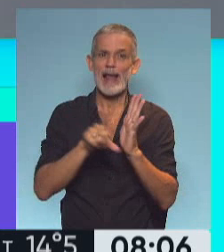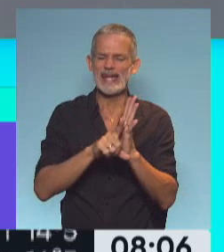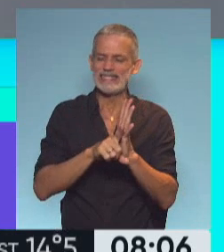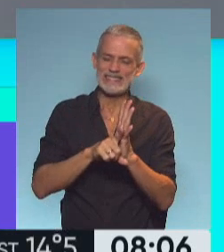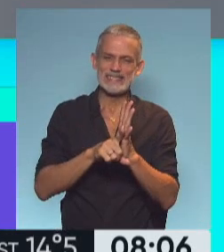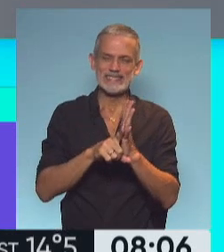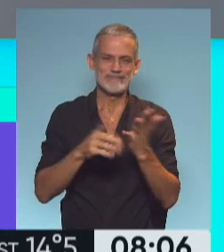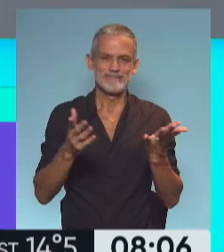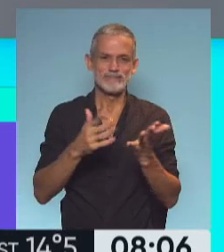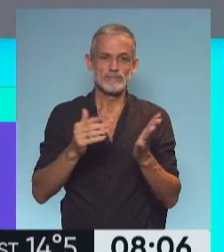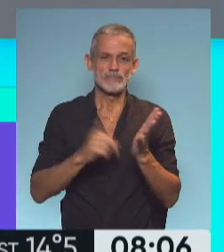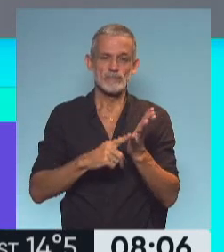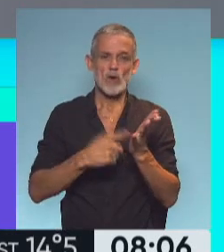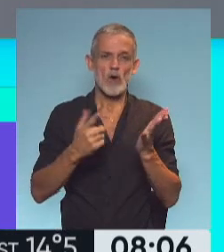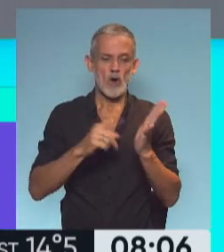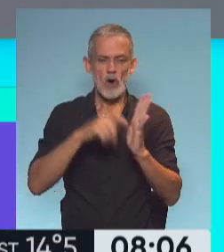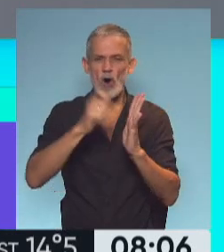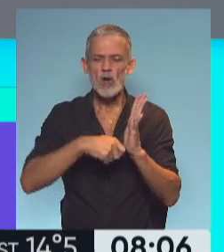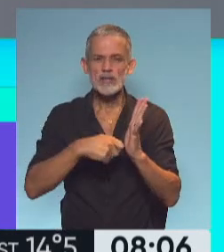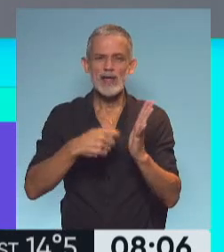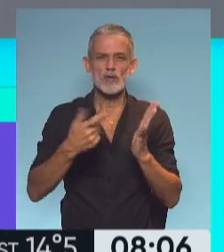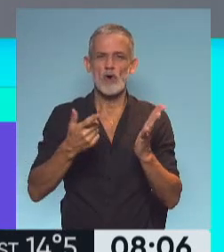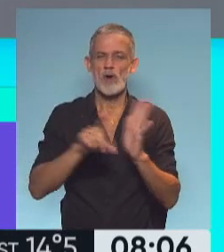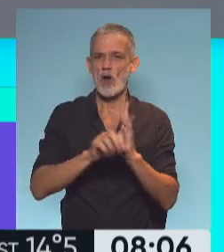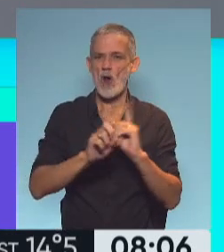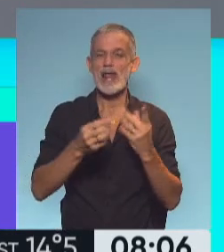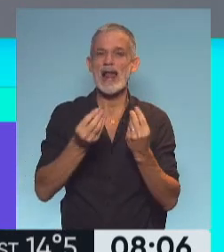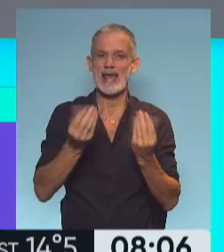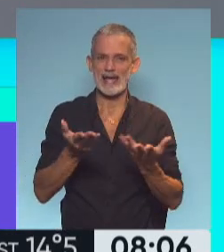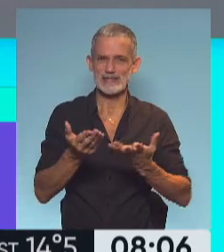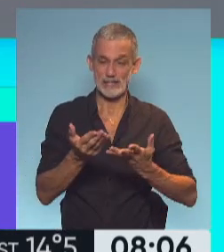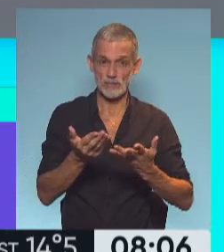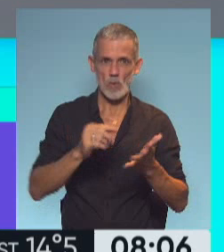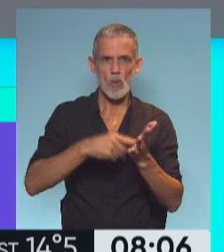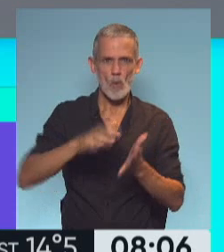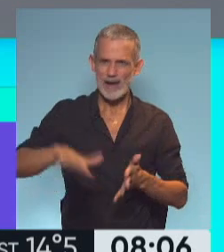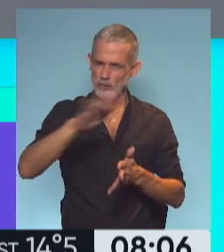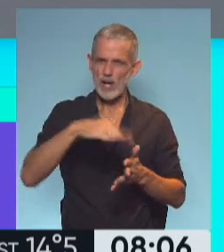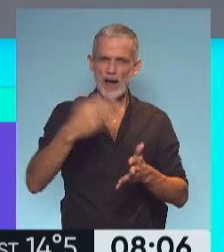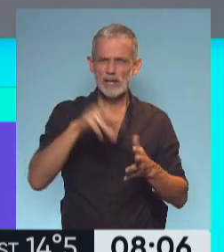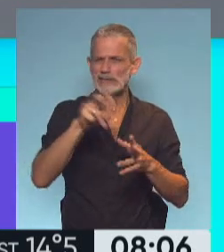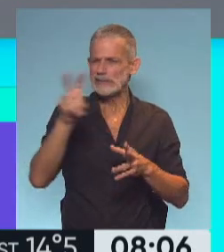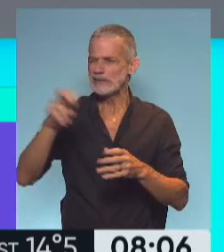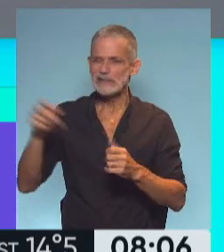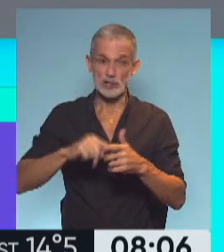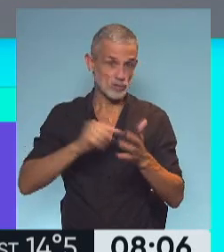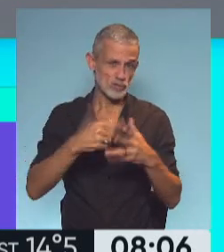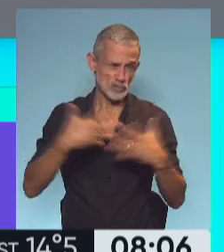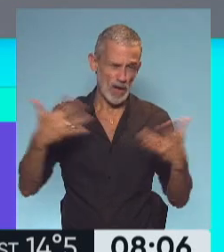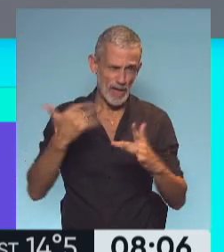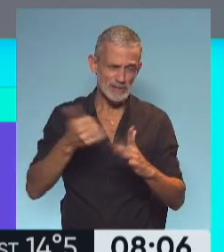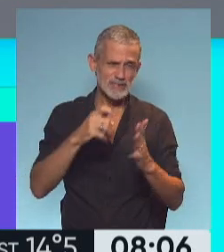que te ampare si vos tenés un contrato informal. Claro, la ciudad de Buenos Aires tiene muchísimos contratos de locación, muchísimos alquileres. Bueno, las grandes ciudades lo tienen,